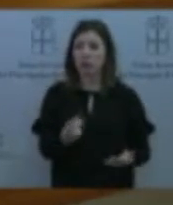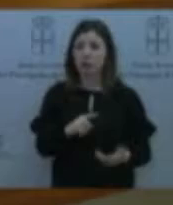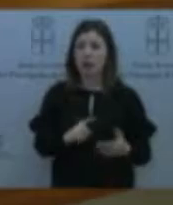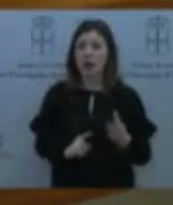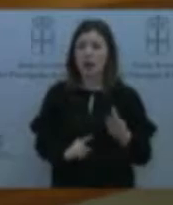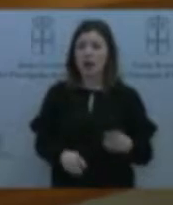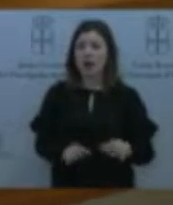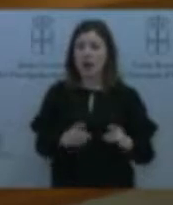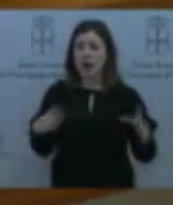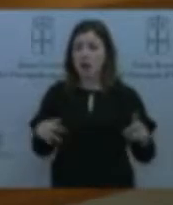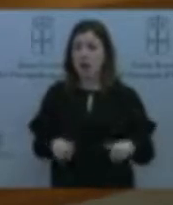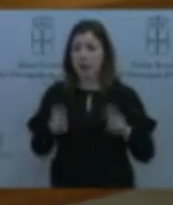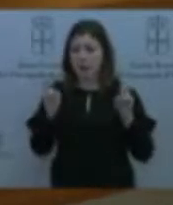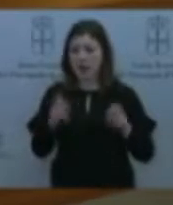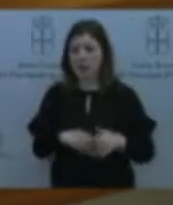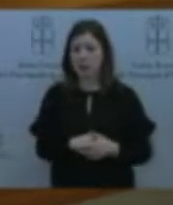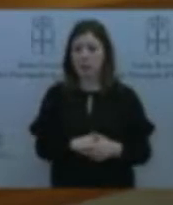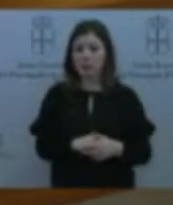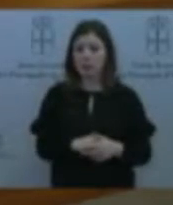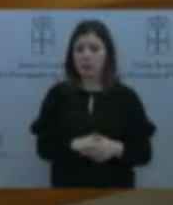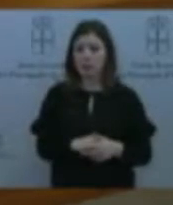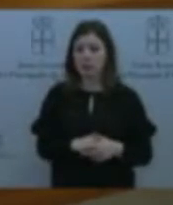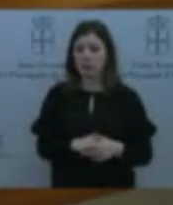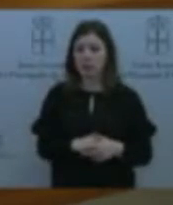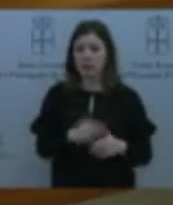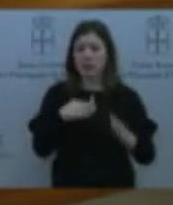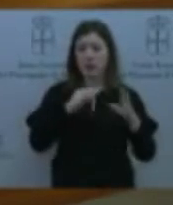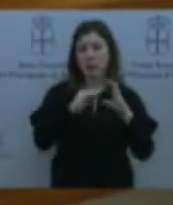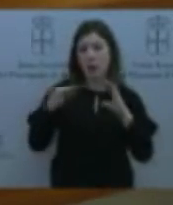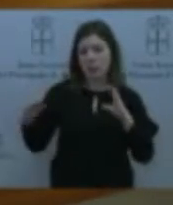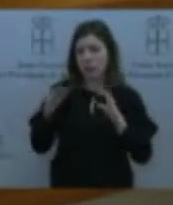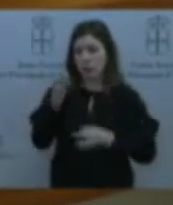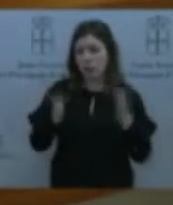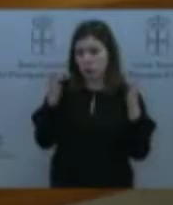de reparto injusto de las consecuencias económicas, ¿no?